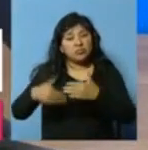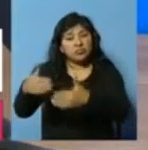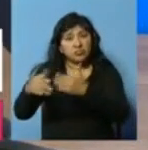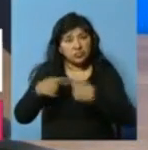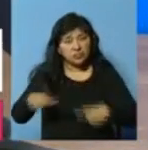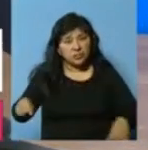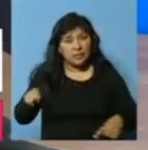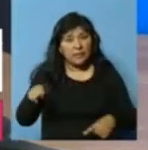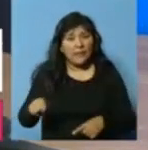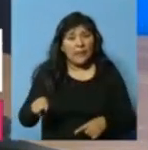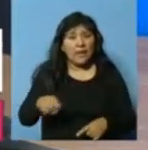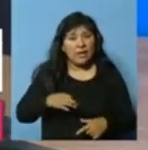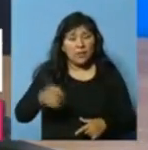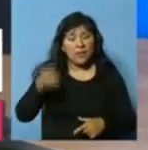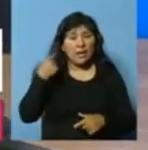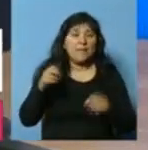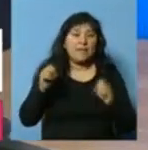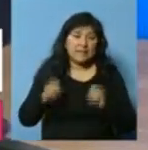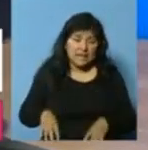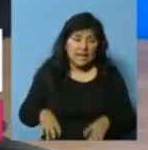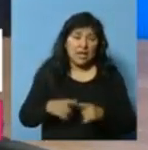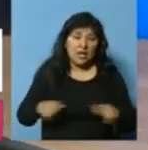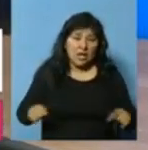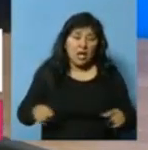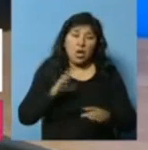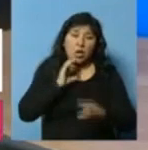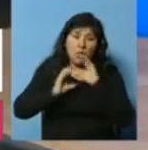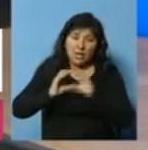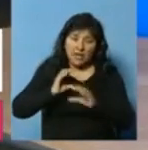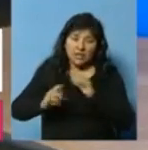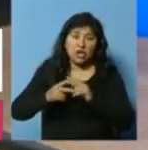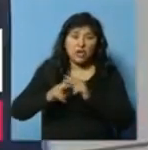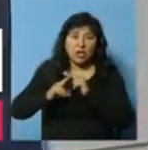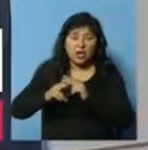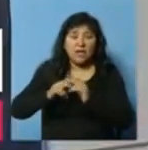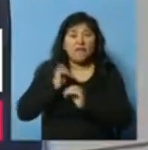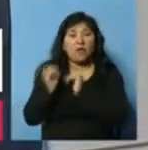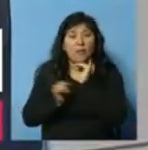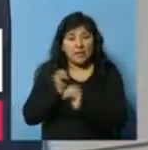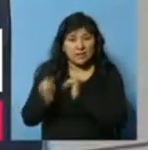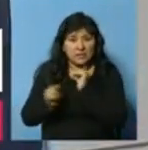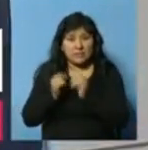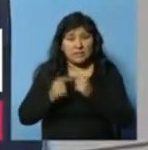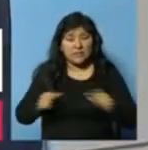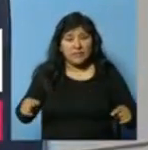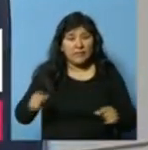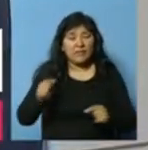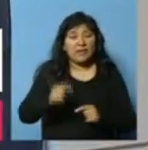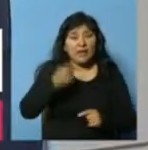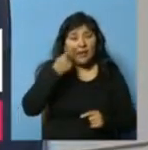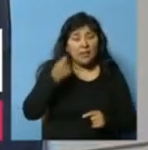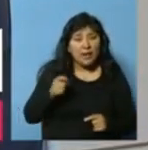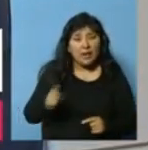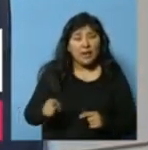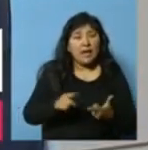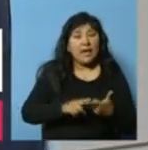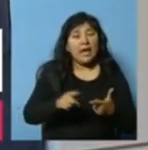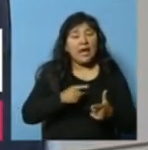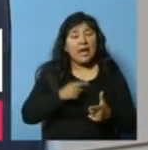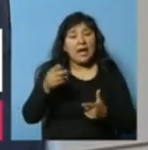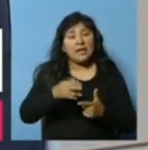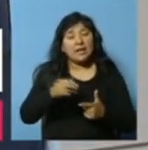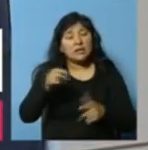empezado comunicaciones y tecnología de información hemos empezado a la universidad en todo turismo